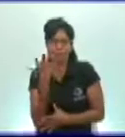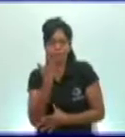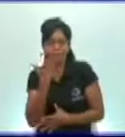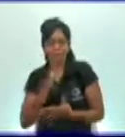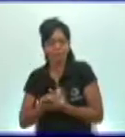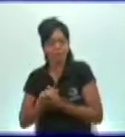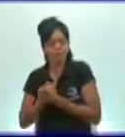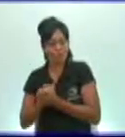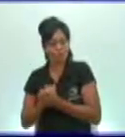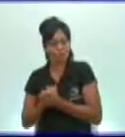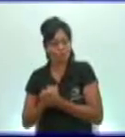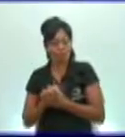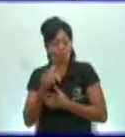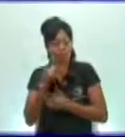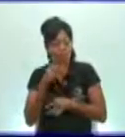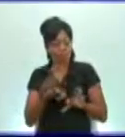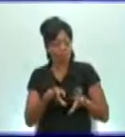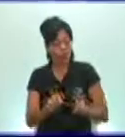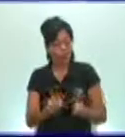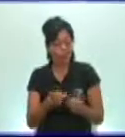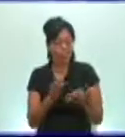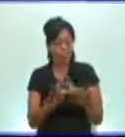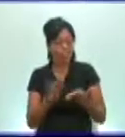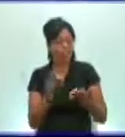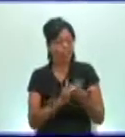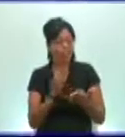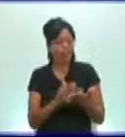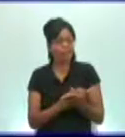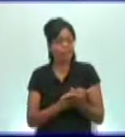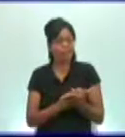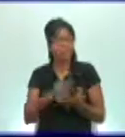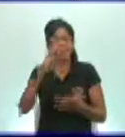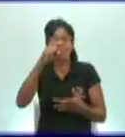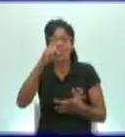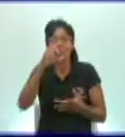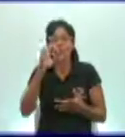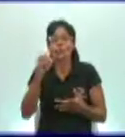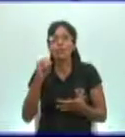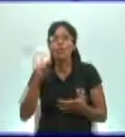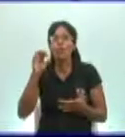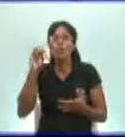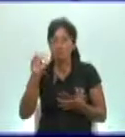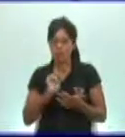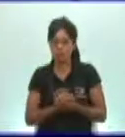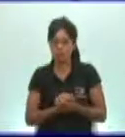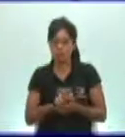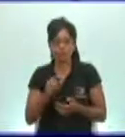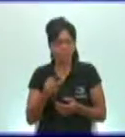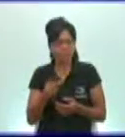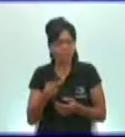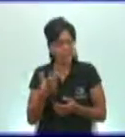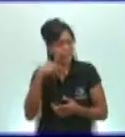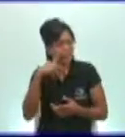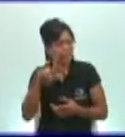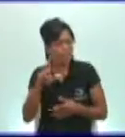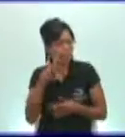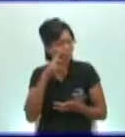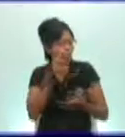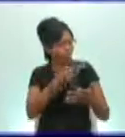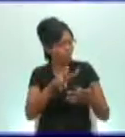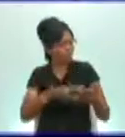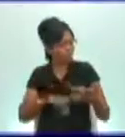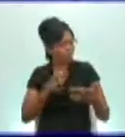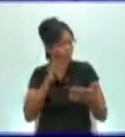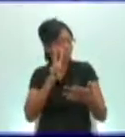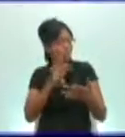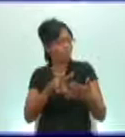Lo podemos encontrar en la Edad de Oro, ustedes lo conocen, muchas veces quizás lo hayan leído, lo hayan visto, pero también en